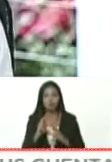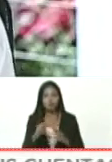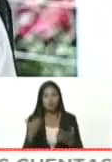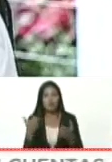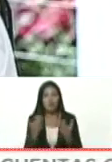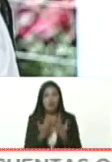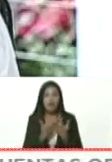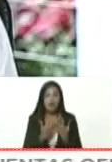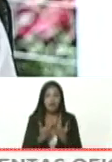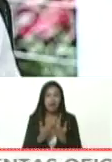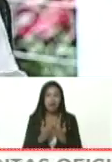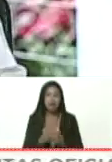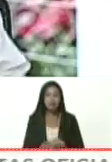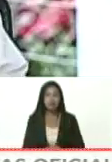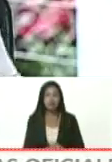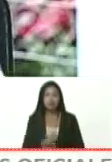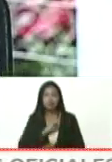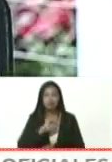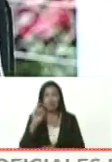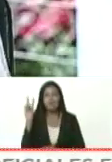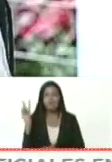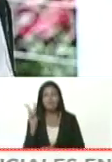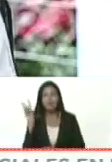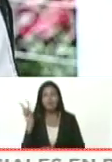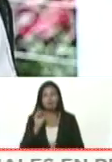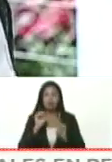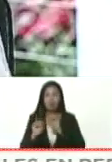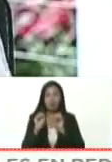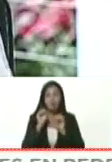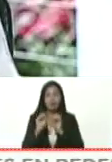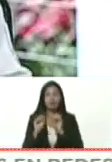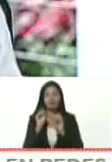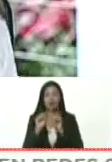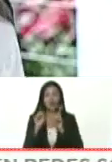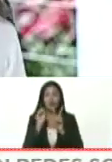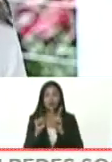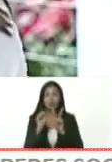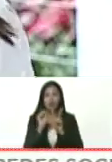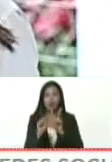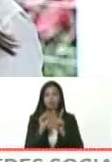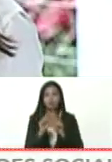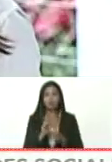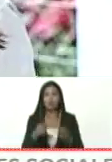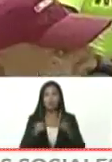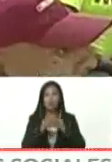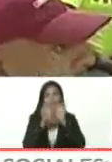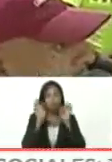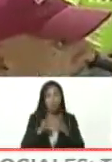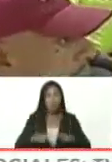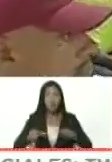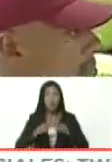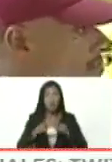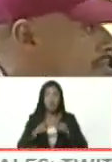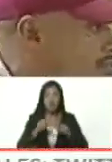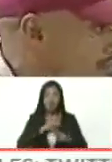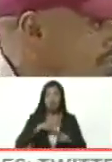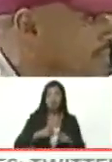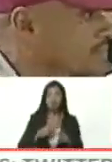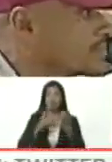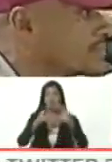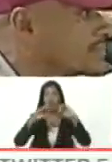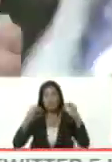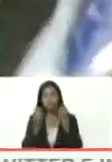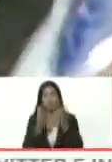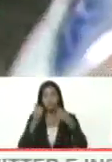guerra. Somos Venezuela, que ha sido el sistema de protección social. Todas esas unidades, todas esas